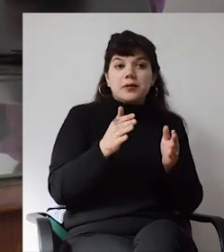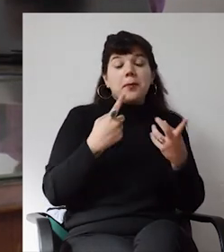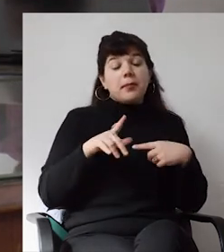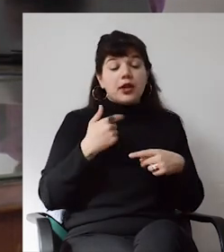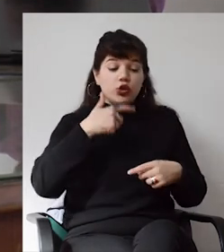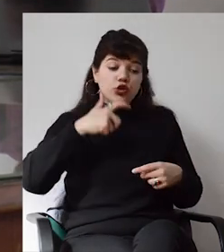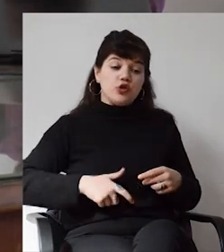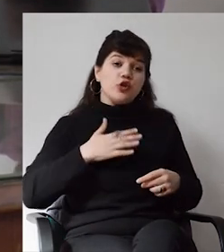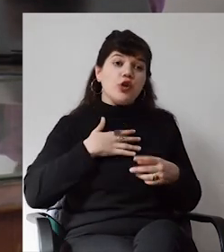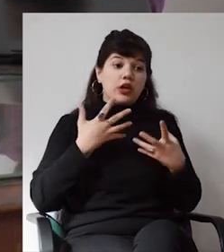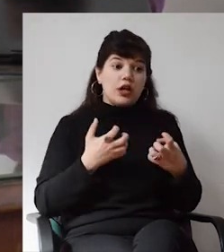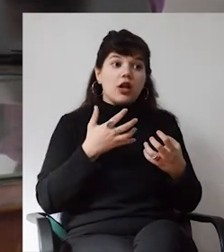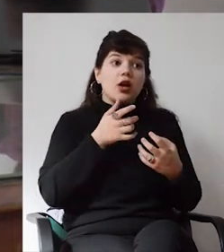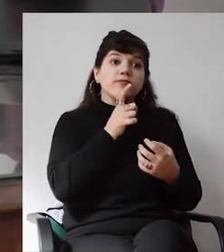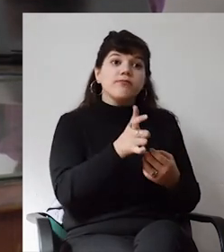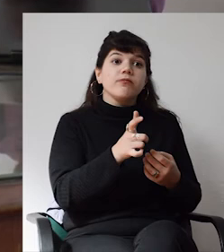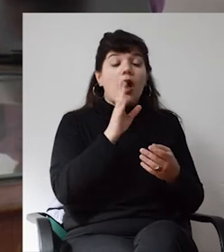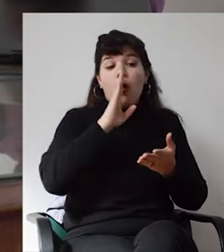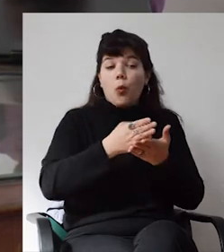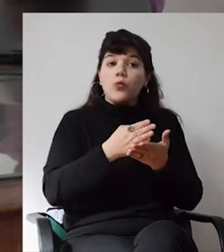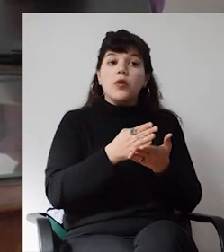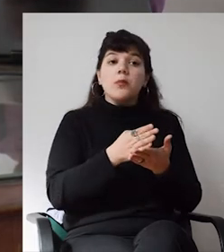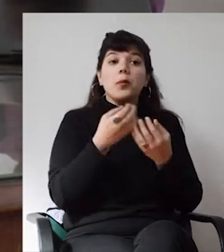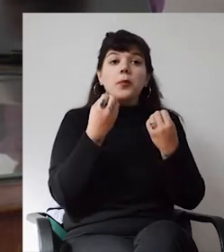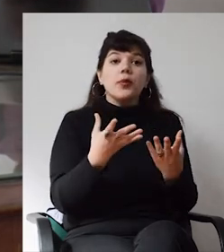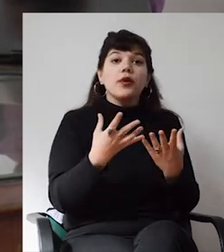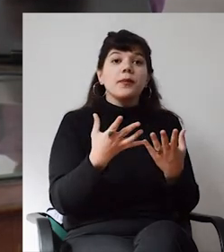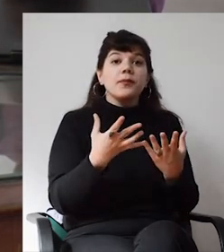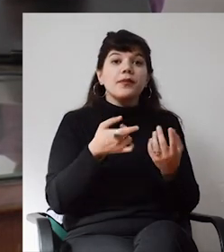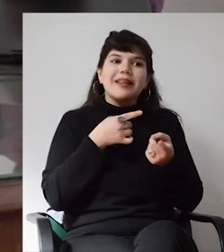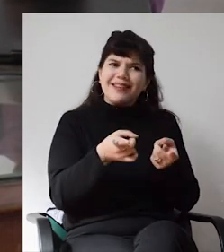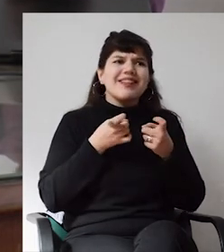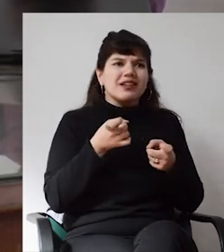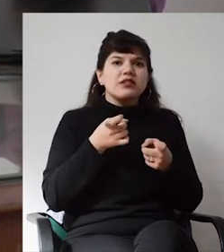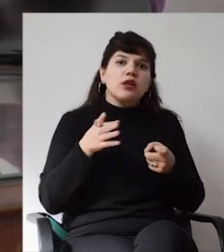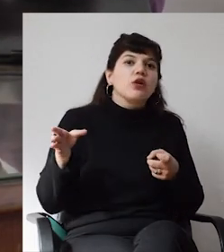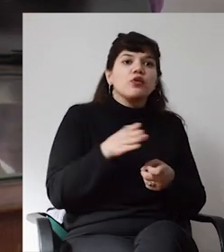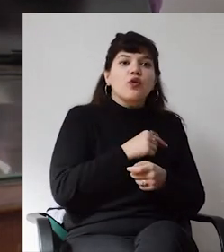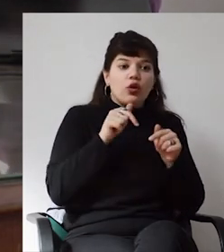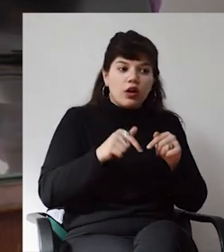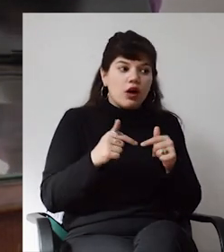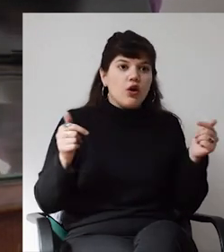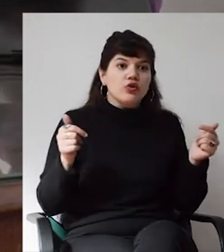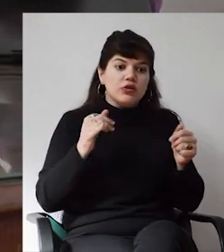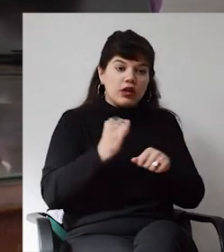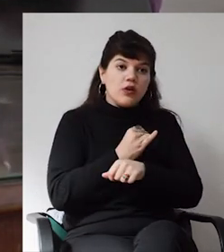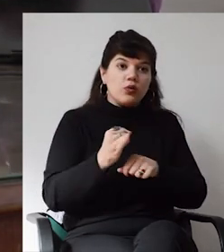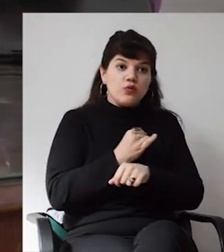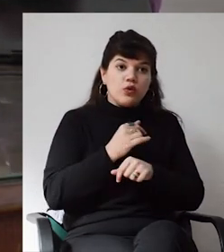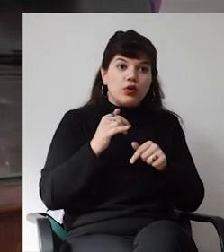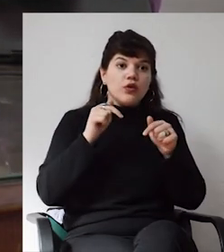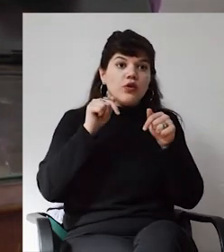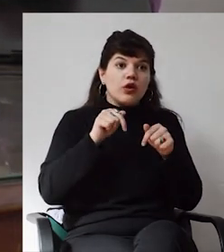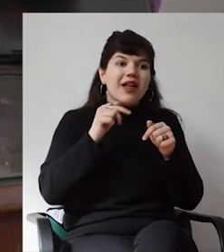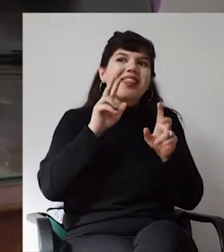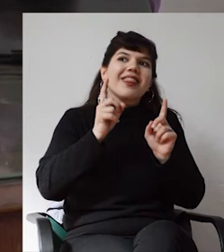Porque... Bueno, pero yo especialmente quiero mencionar al final, porque necesariamente todo esto que está haciendo el ISEF